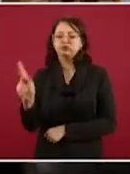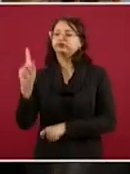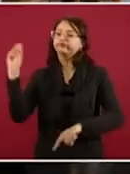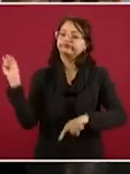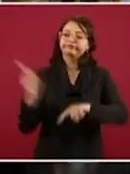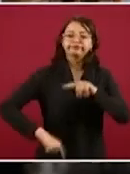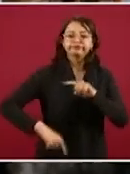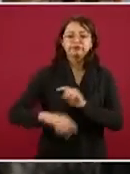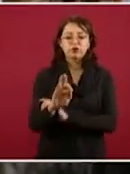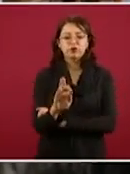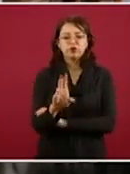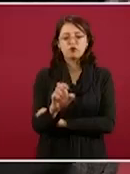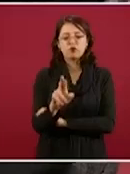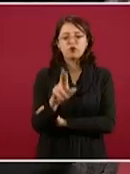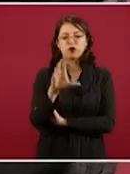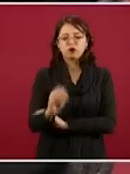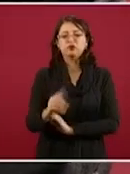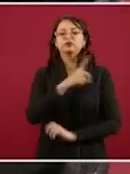fuero,